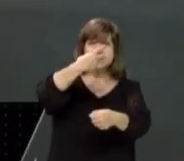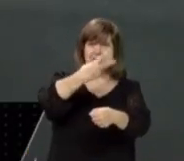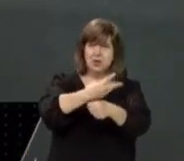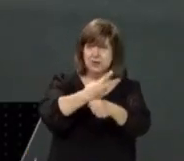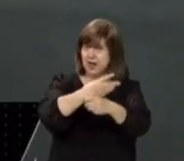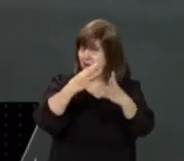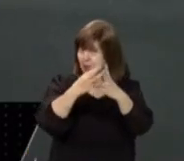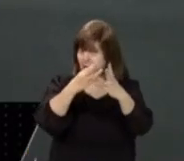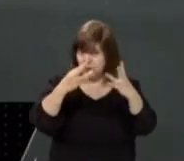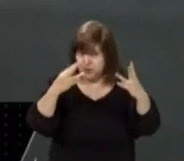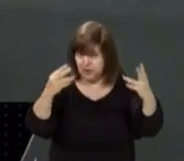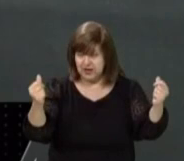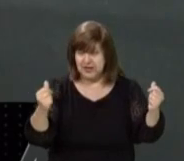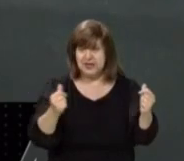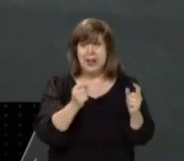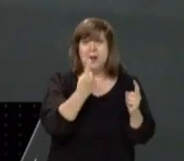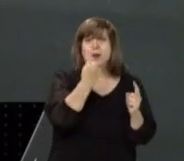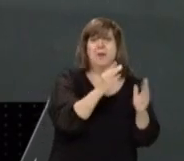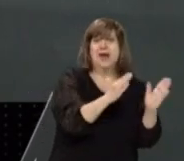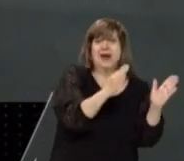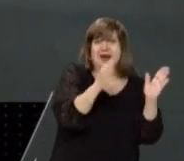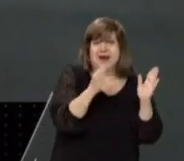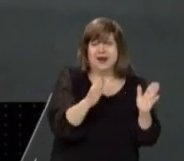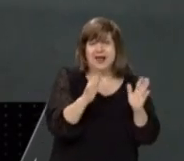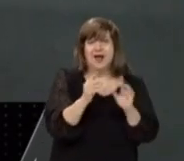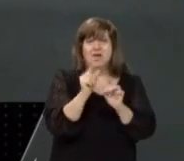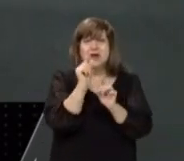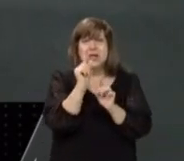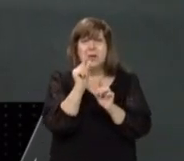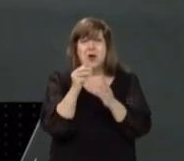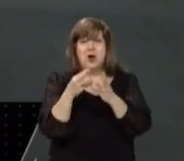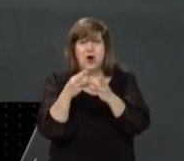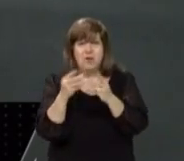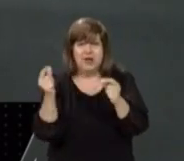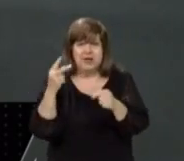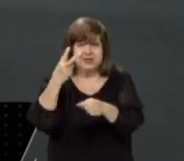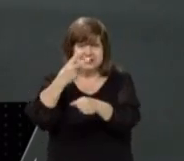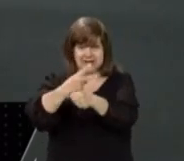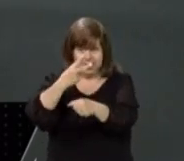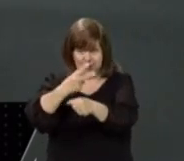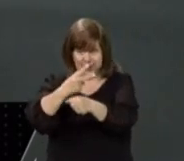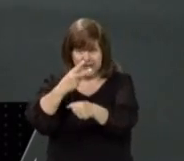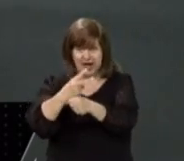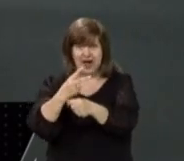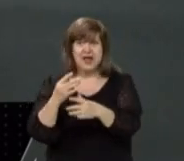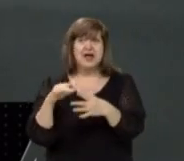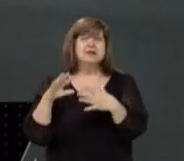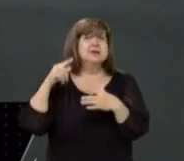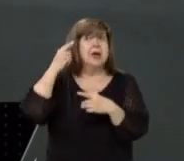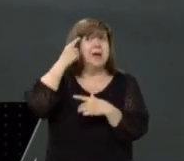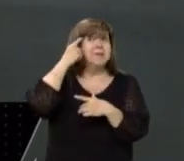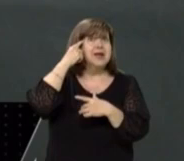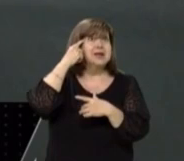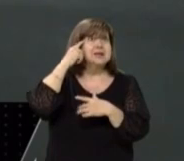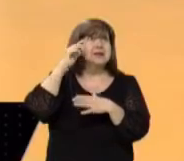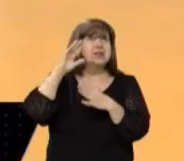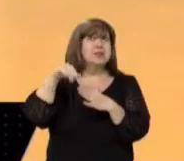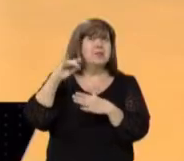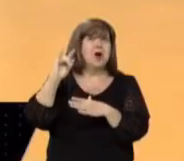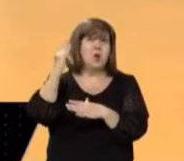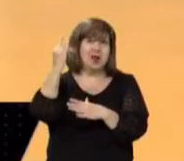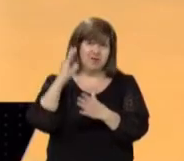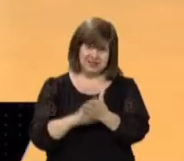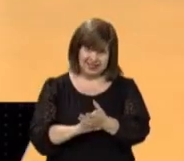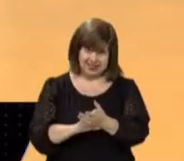me queda el último ciclo que lo estoy por terminar. Estoy por terminar la secundaria y empezar la universidad.